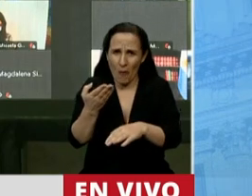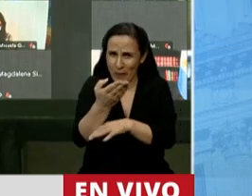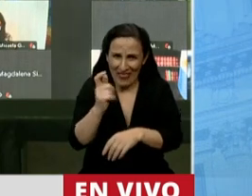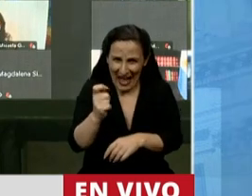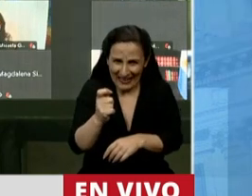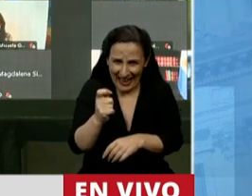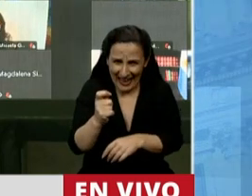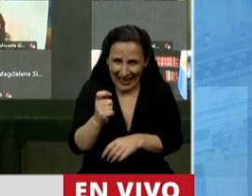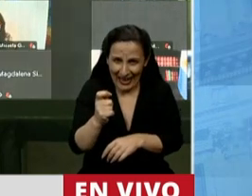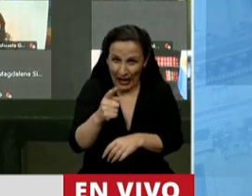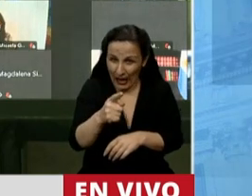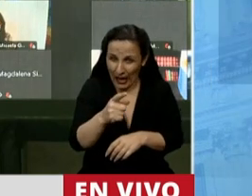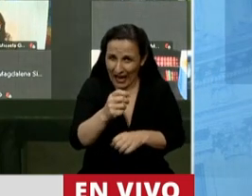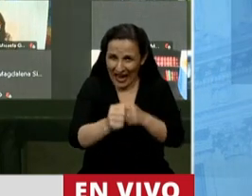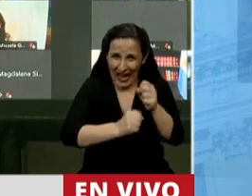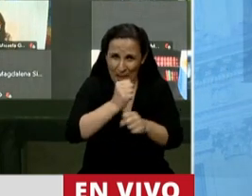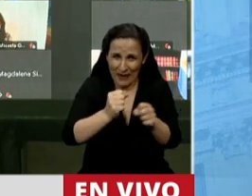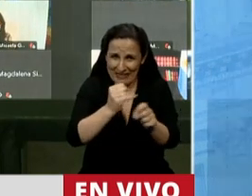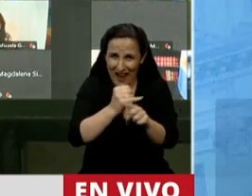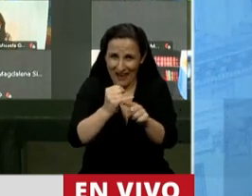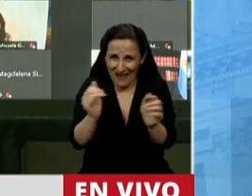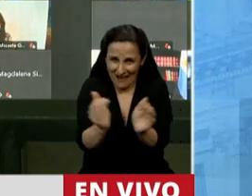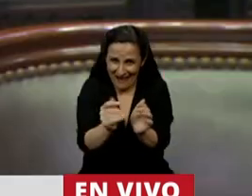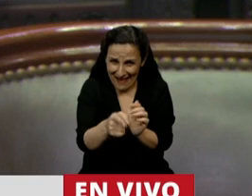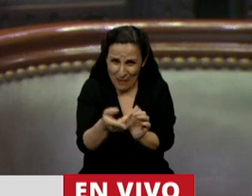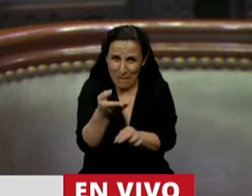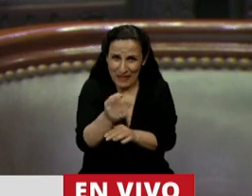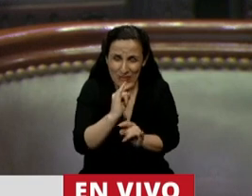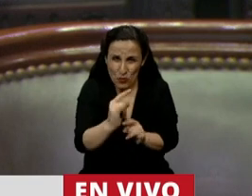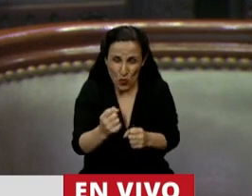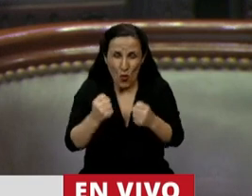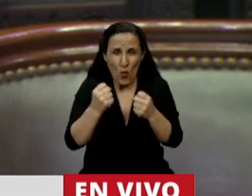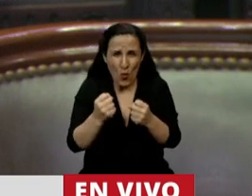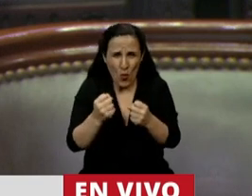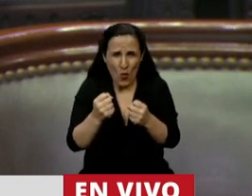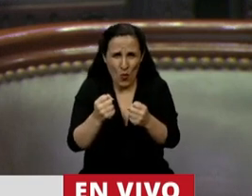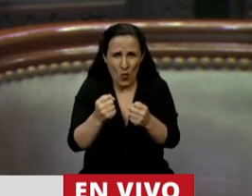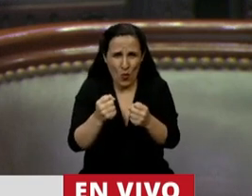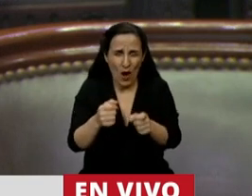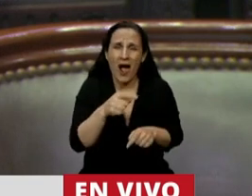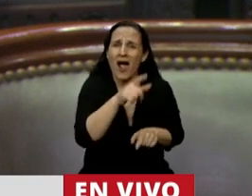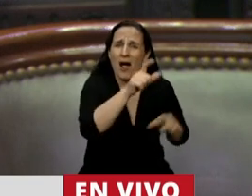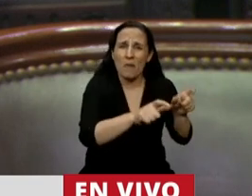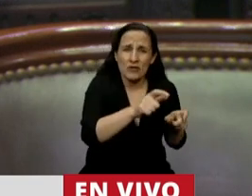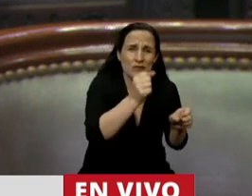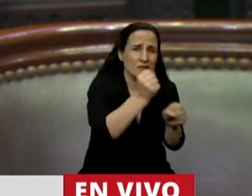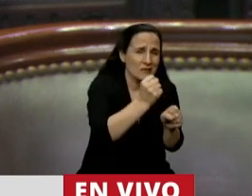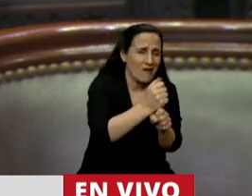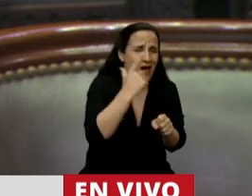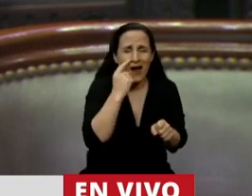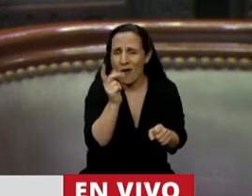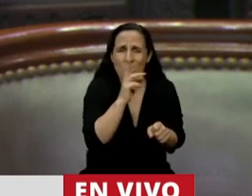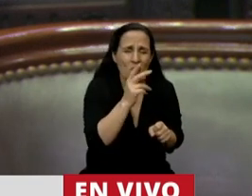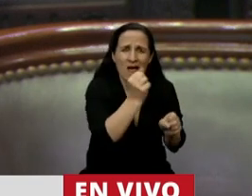¿A la pequeña y mediana empresa? ¿A los trabajadores? ¿A las